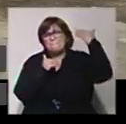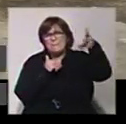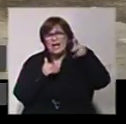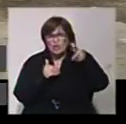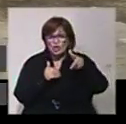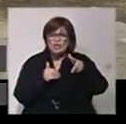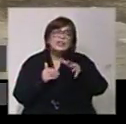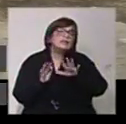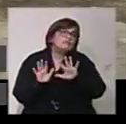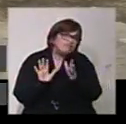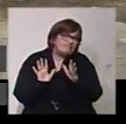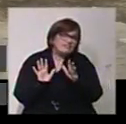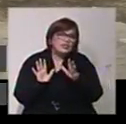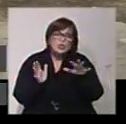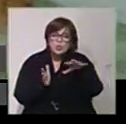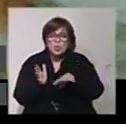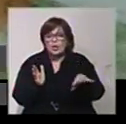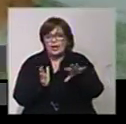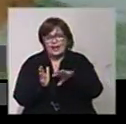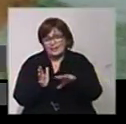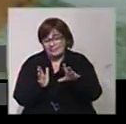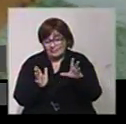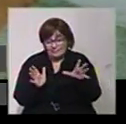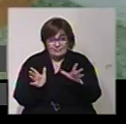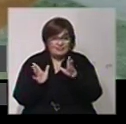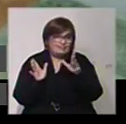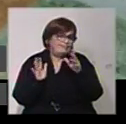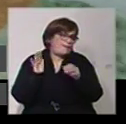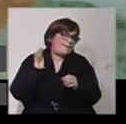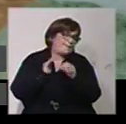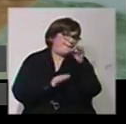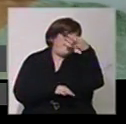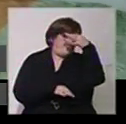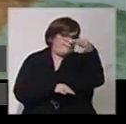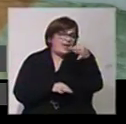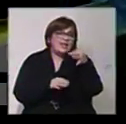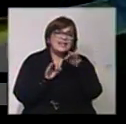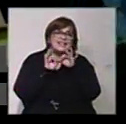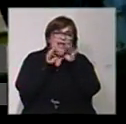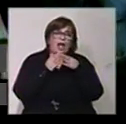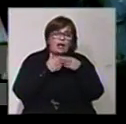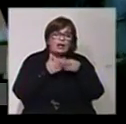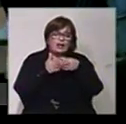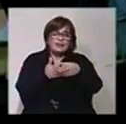sé, un lugar súper top, así una cosa que cruzabas en barquito, así estaba zarpado.